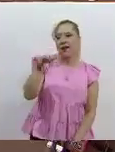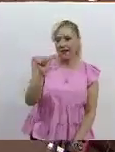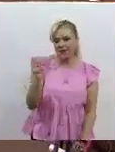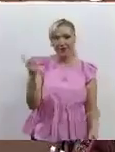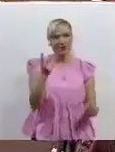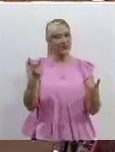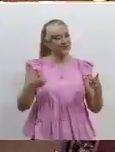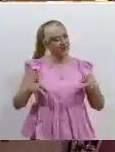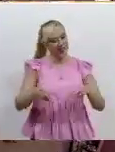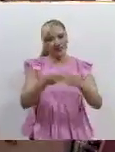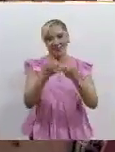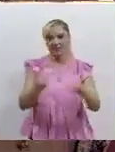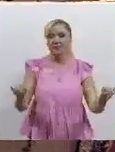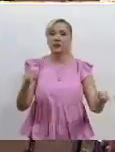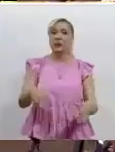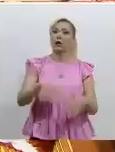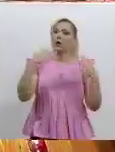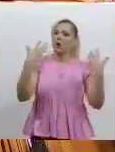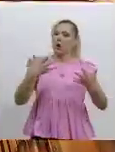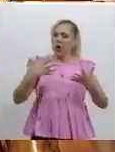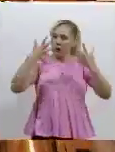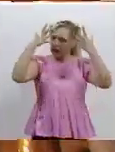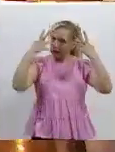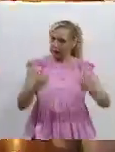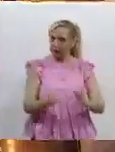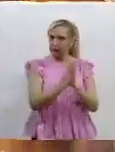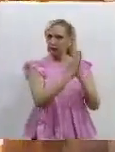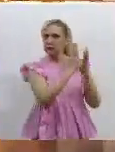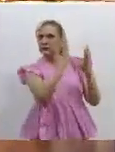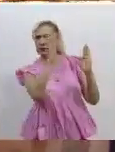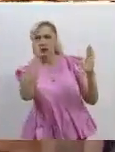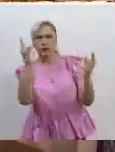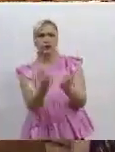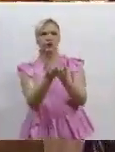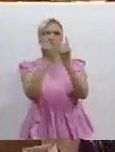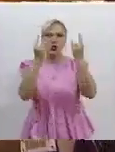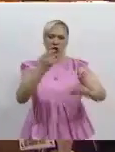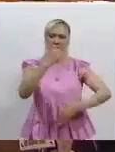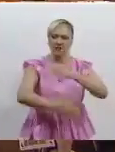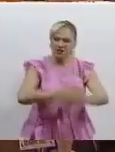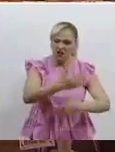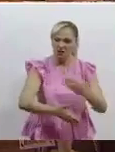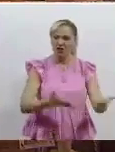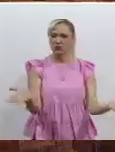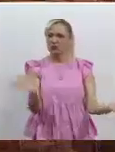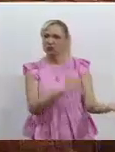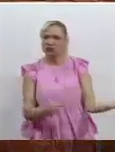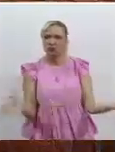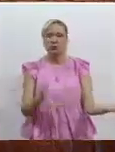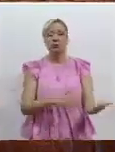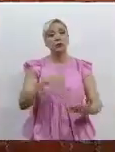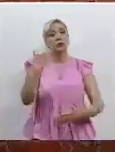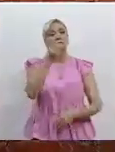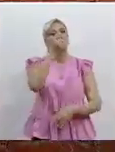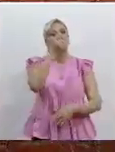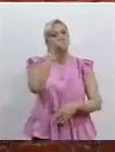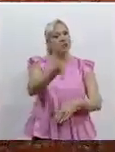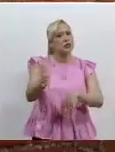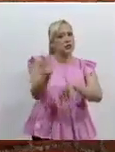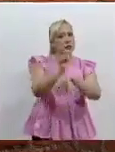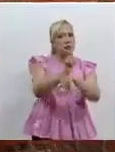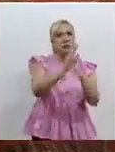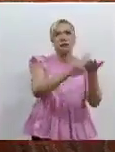Constitucional contiene un valioso acervo bibliográfico que da cuenta de la historia de la justicia. También posee una gran riqueza artística, no solo por